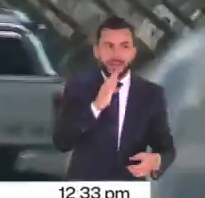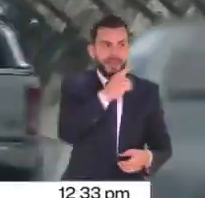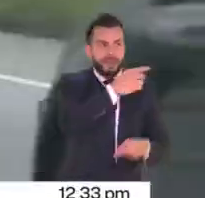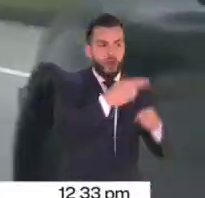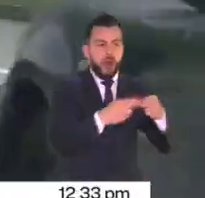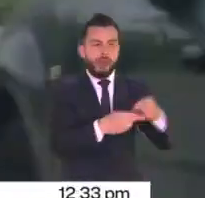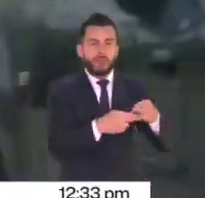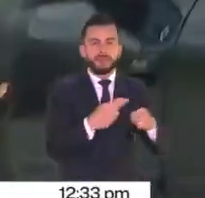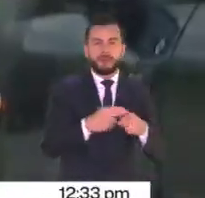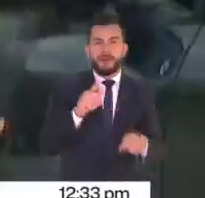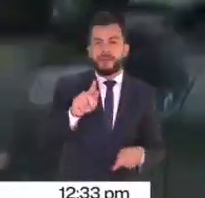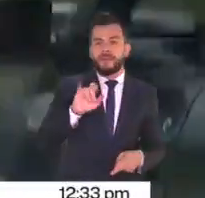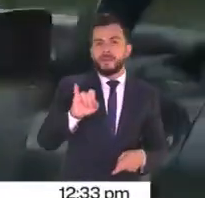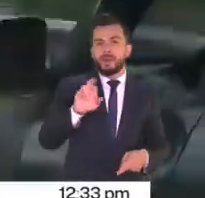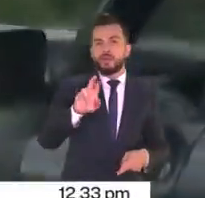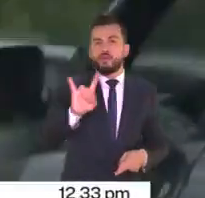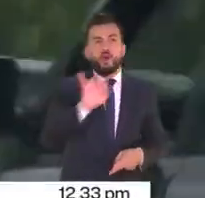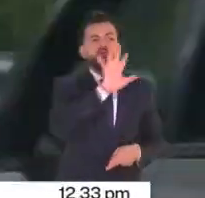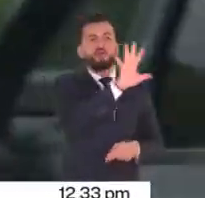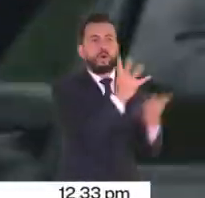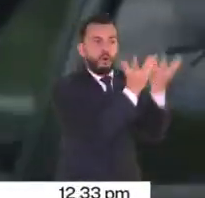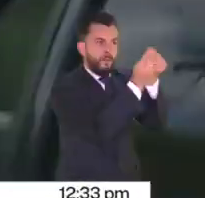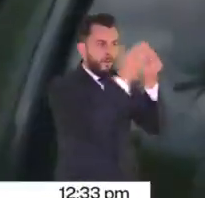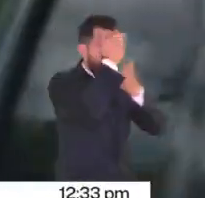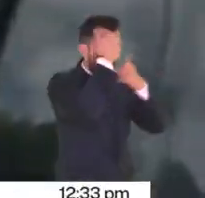hacía parte del Frente 36 de las FARC.